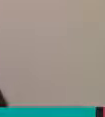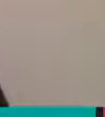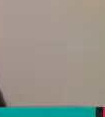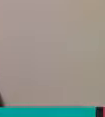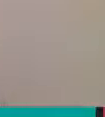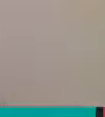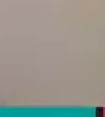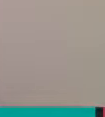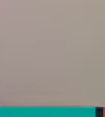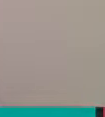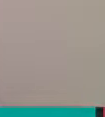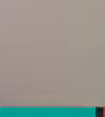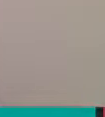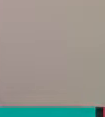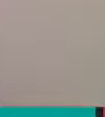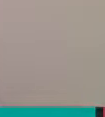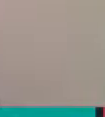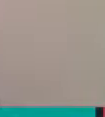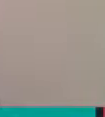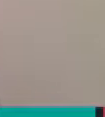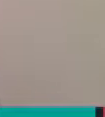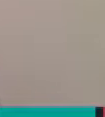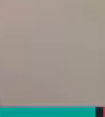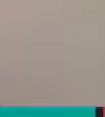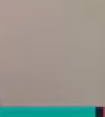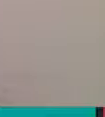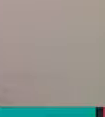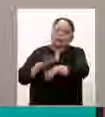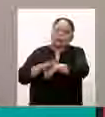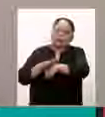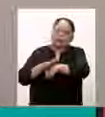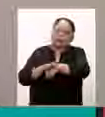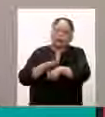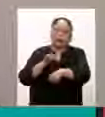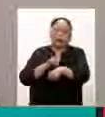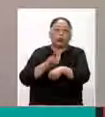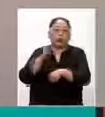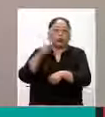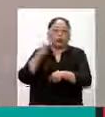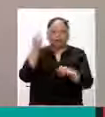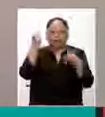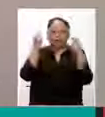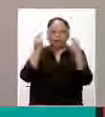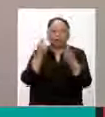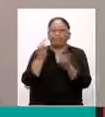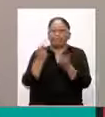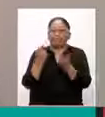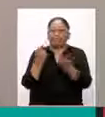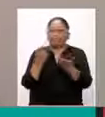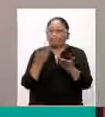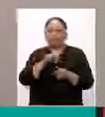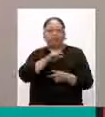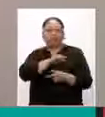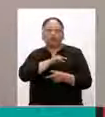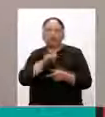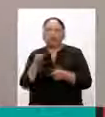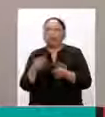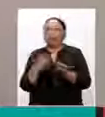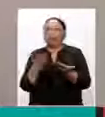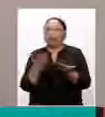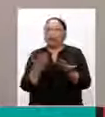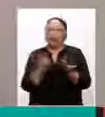hay que continuar encaminándola. Pero yo convocarles a pensar en la población. Ustedes son conscientes que